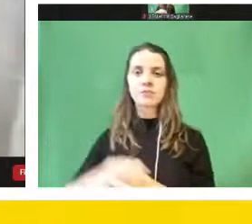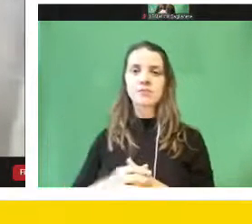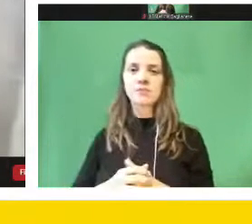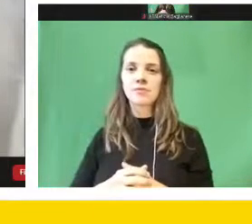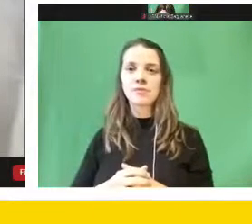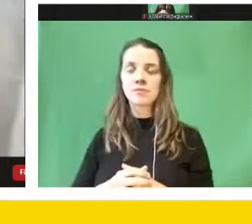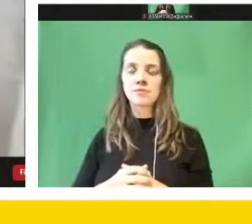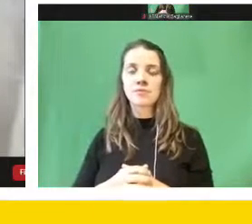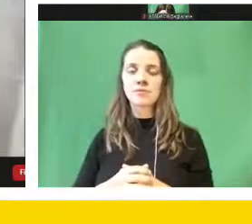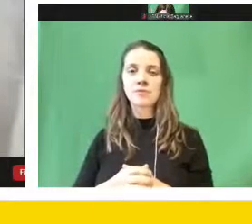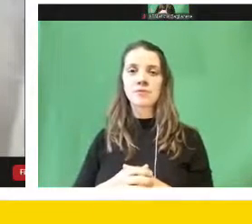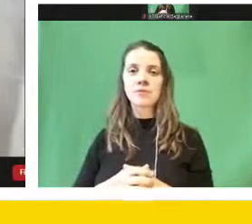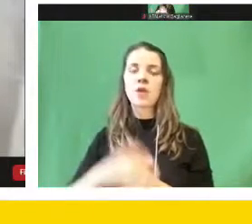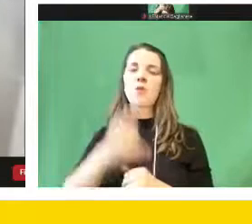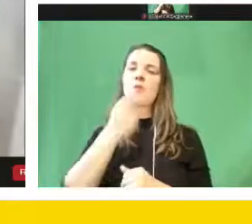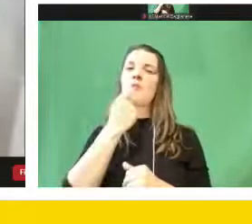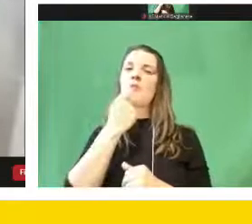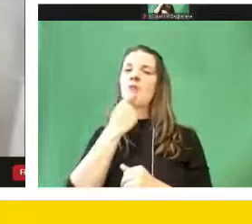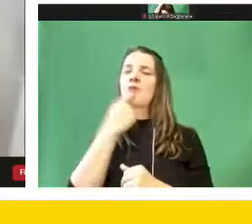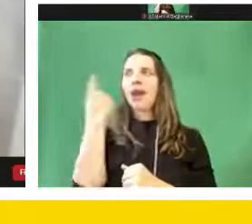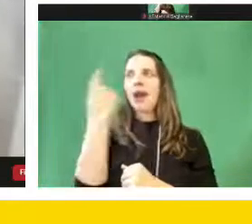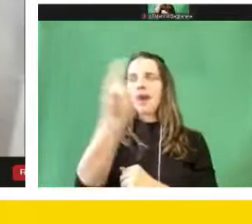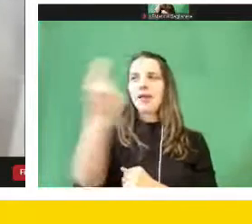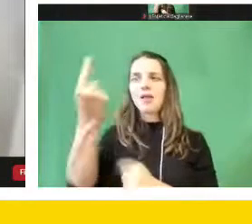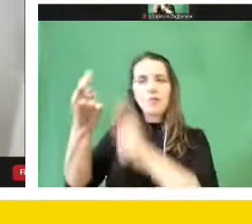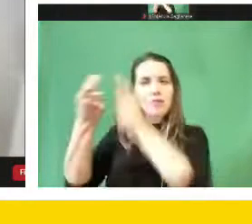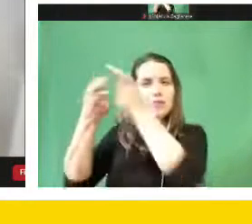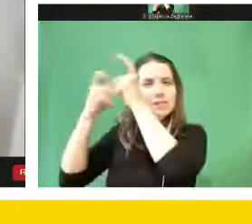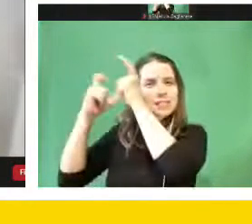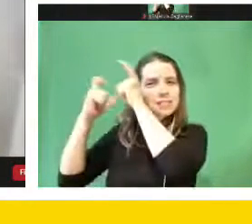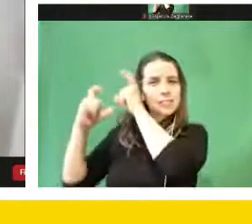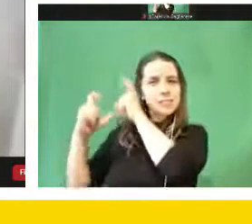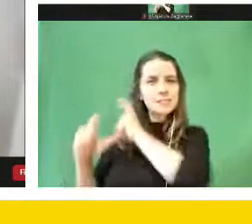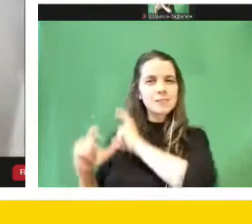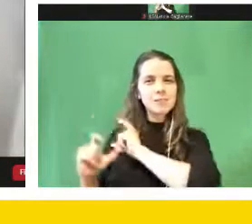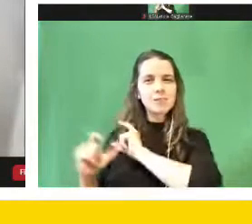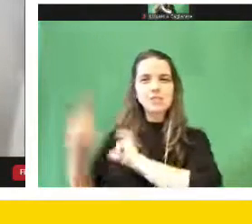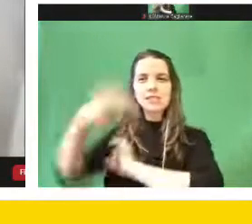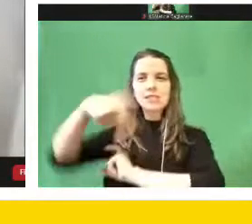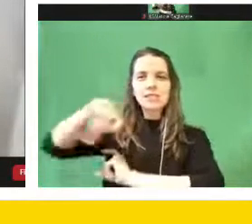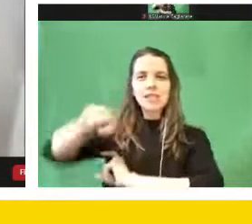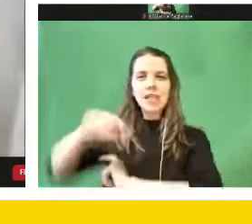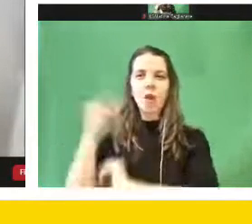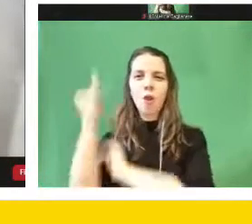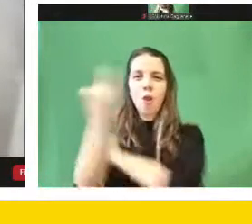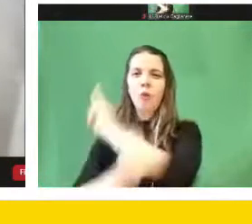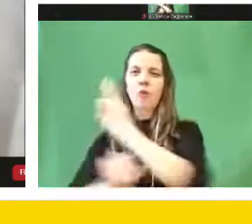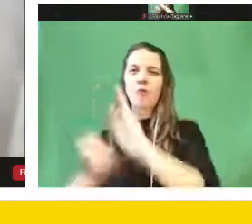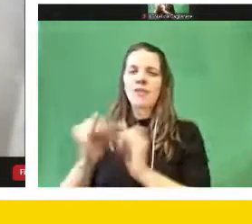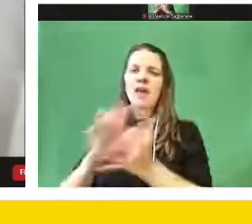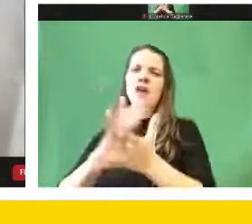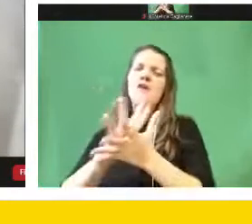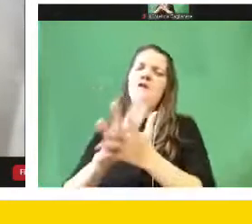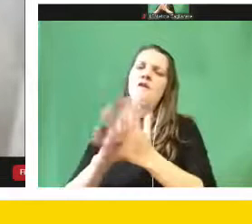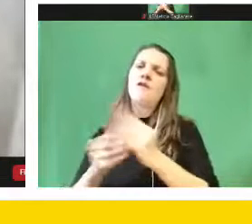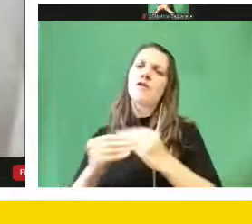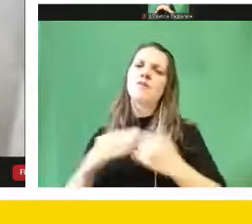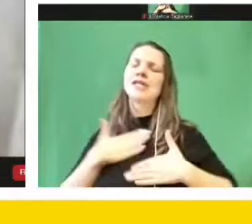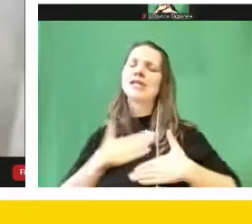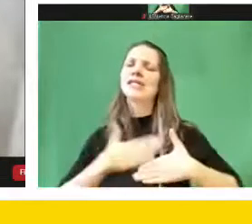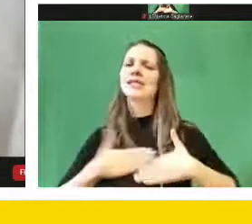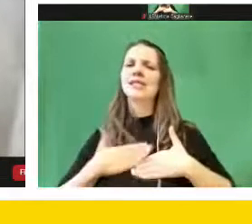nos mostraron, que nos contaron, dan cuenta de que es posible mirar diferente, sentir diferente y